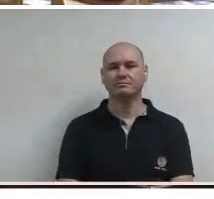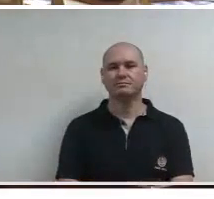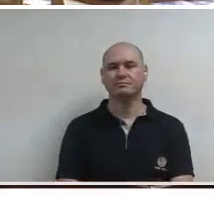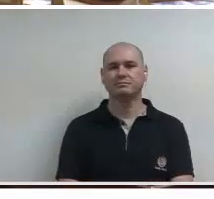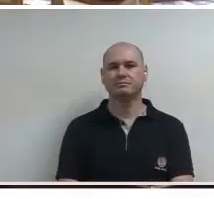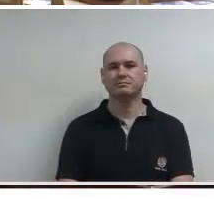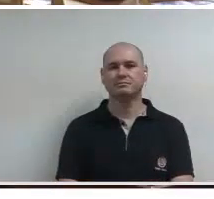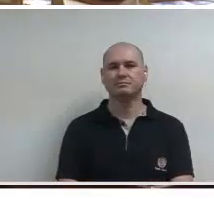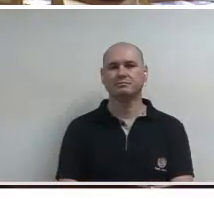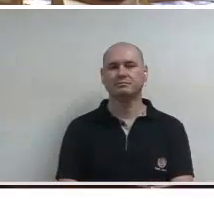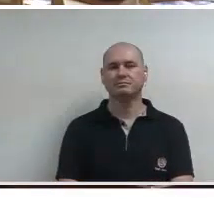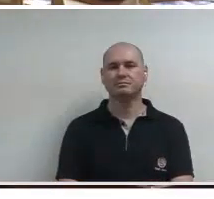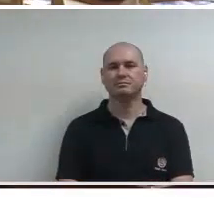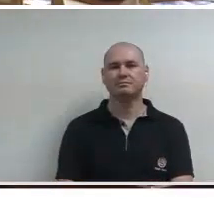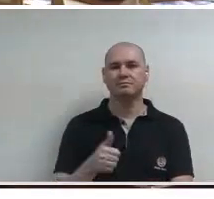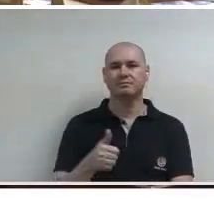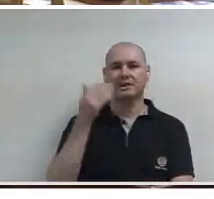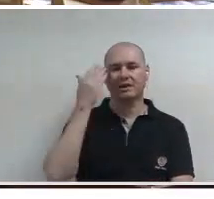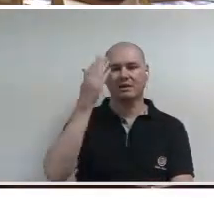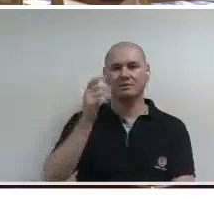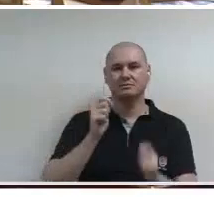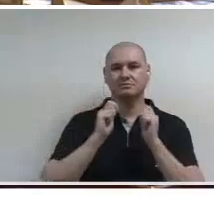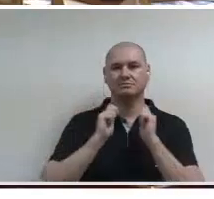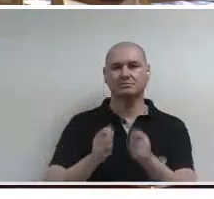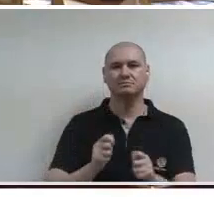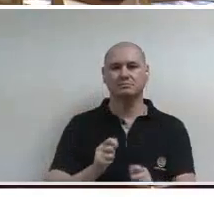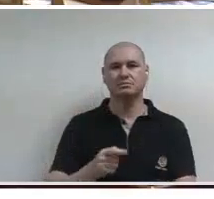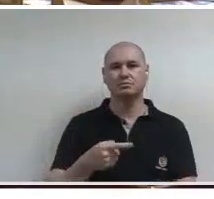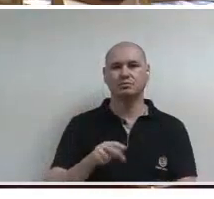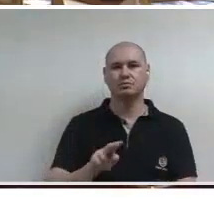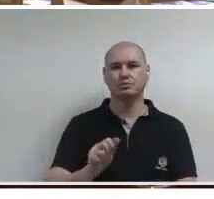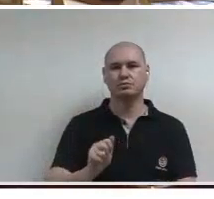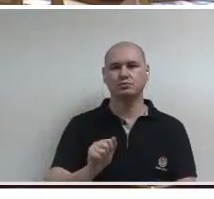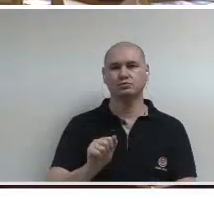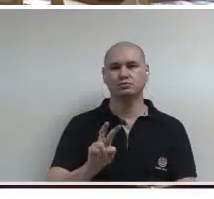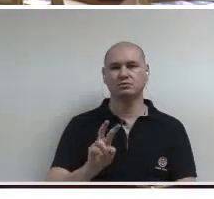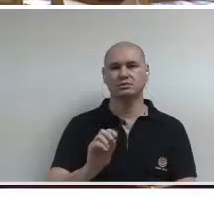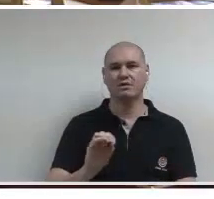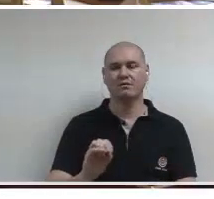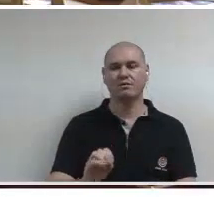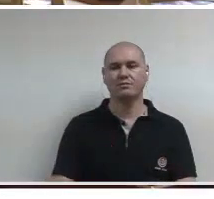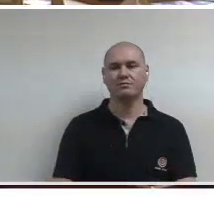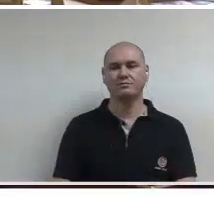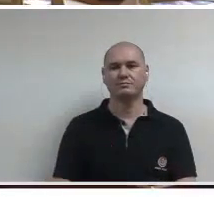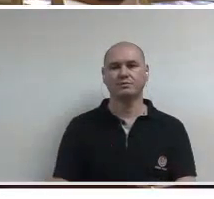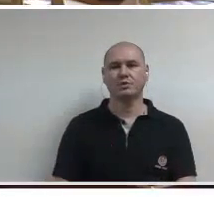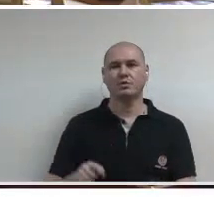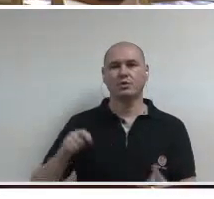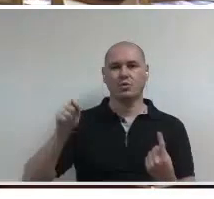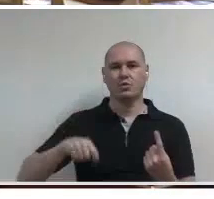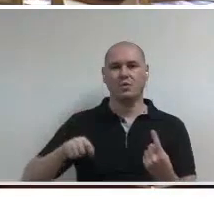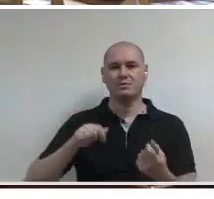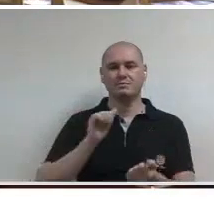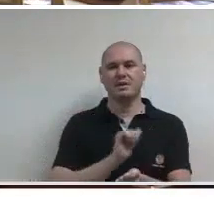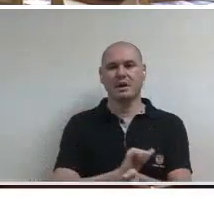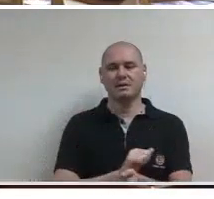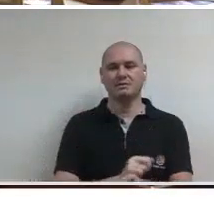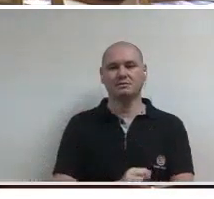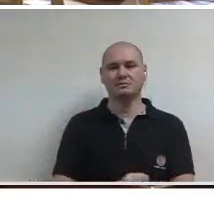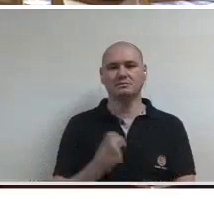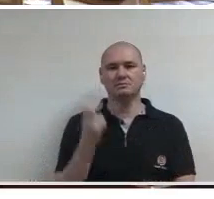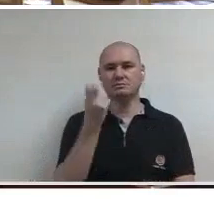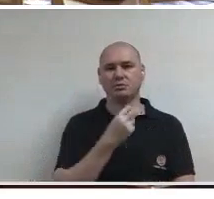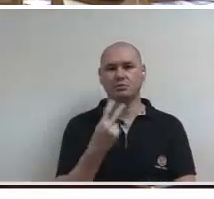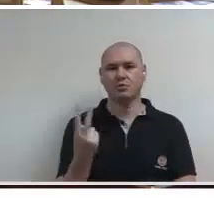Ney, ni mono, ni pensáramos con Baecoa. Oye, ministro, abogado Gustavo Miguel Villaverde Fernández, juez penal